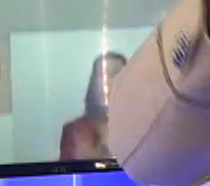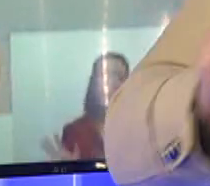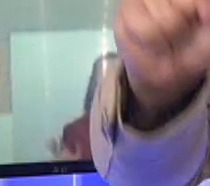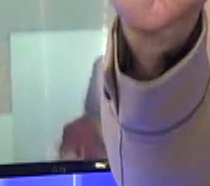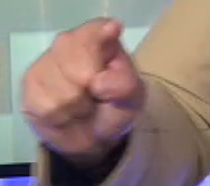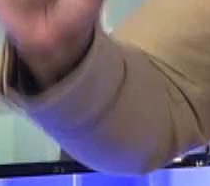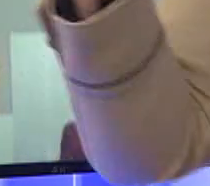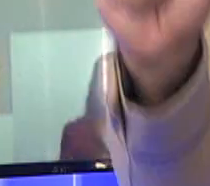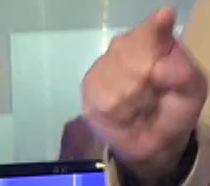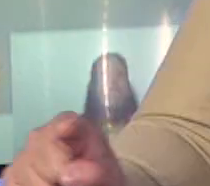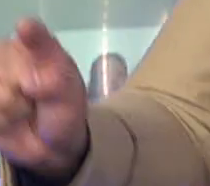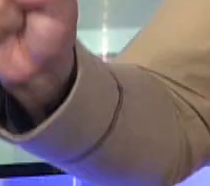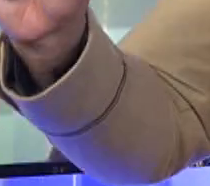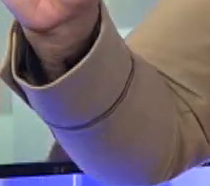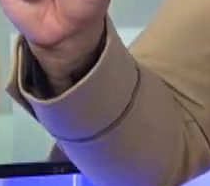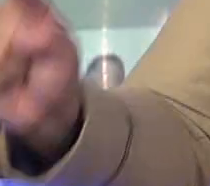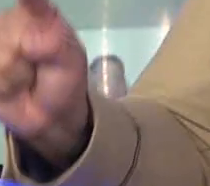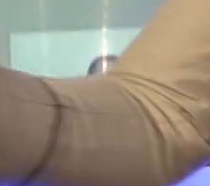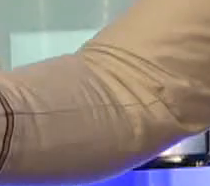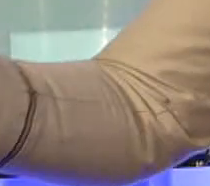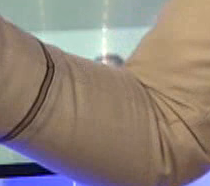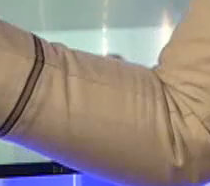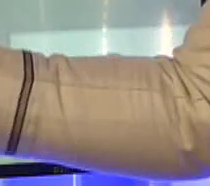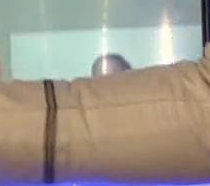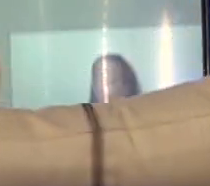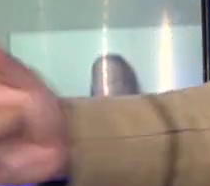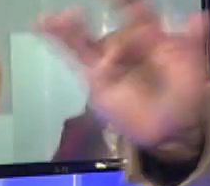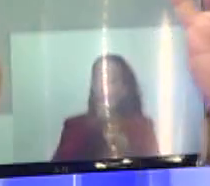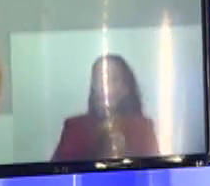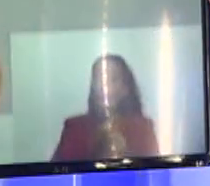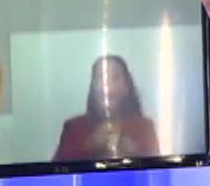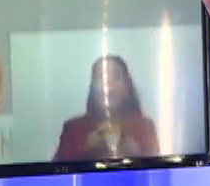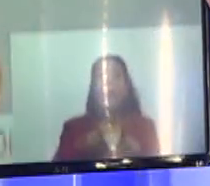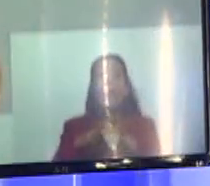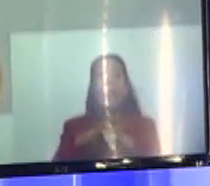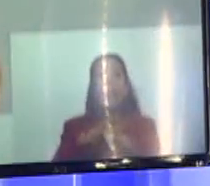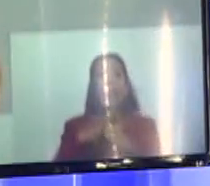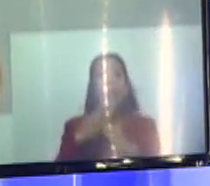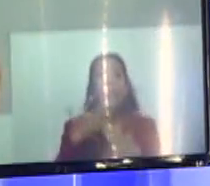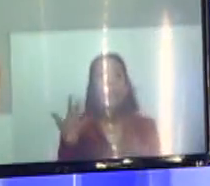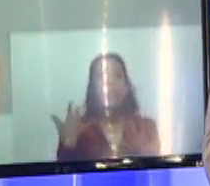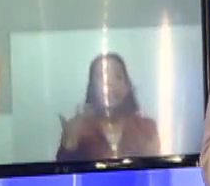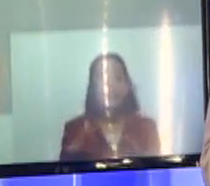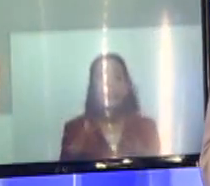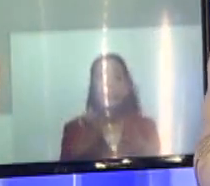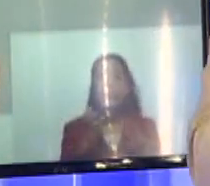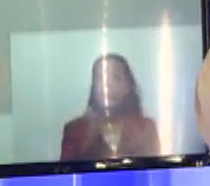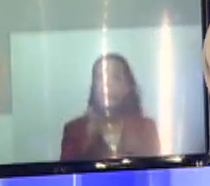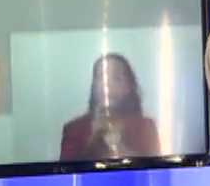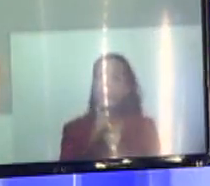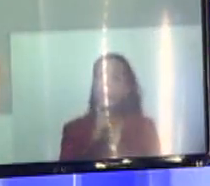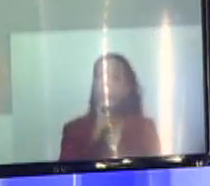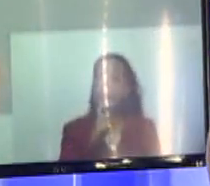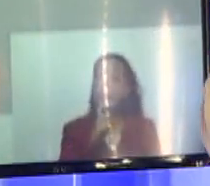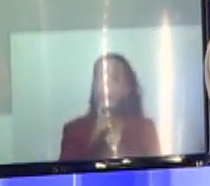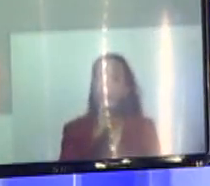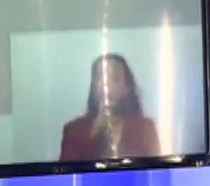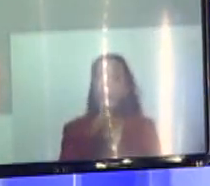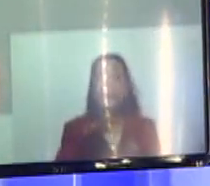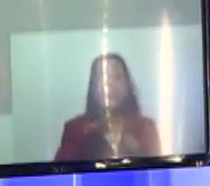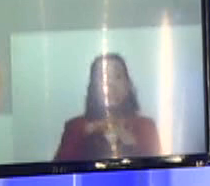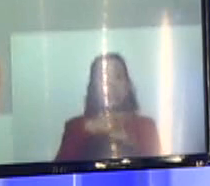decía textualmente lo que estaba escuchando la señora y la dama. Pero ya yo les he dicho en